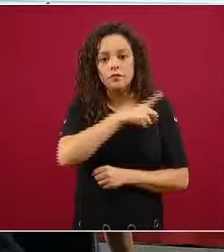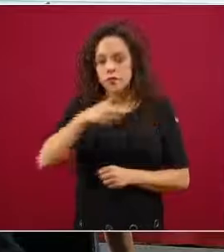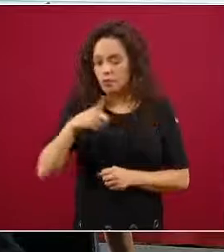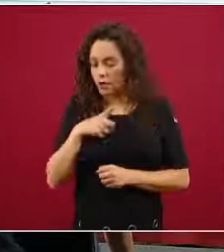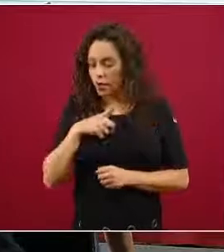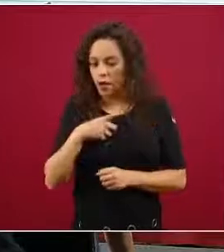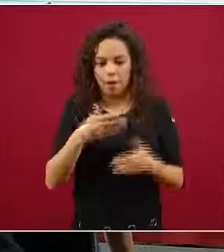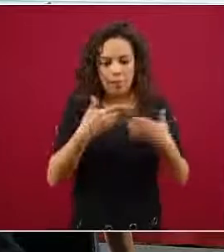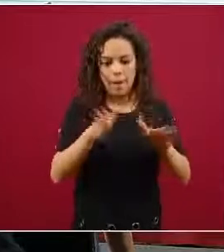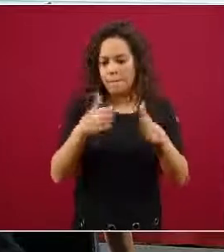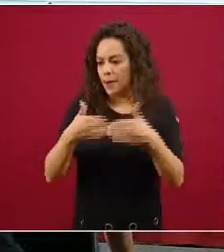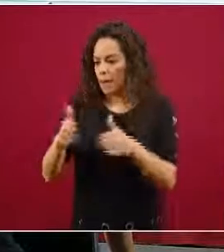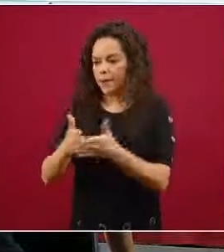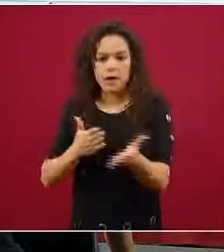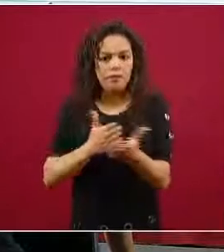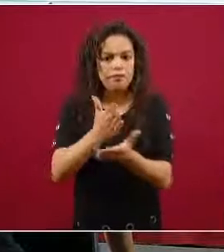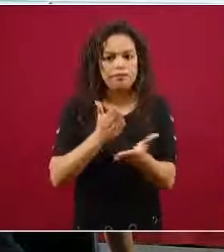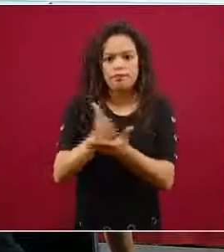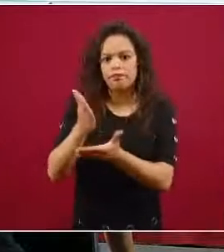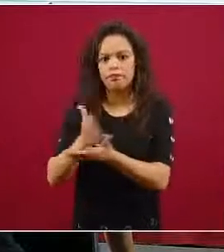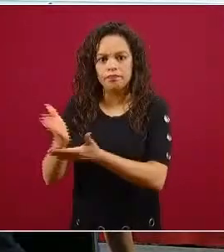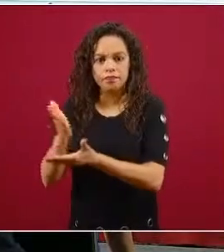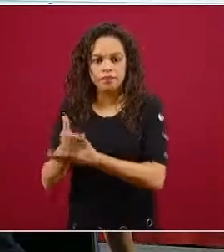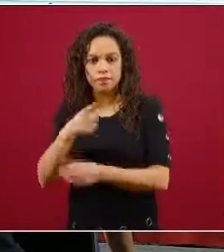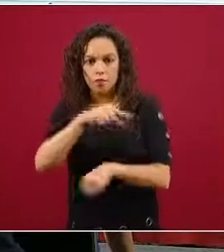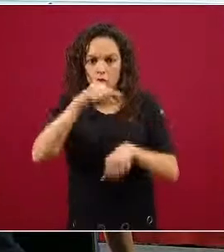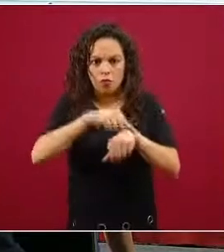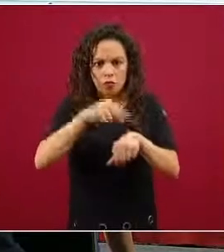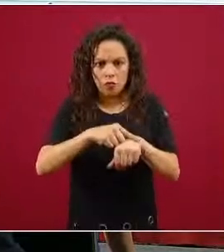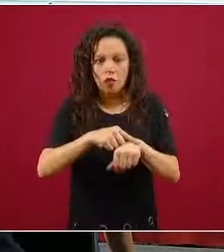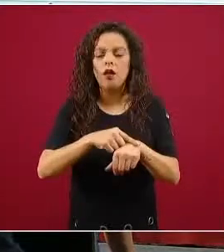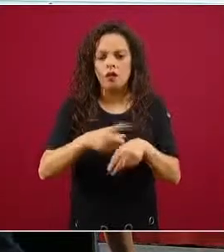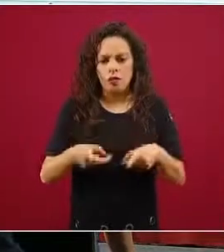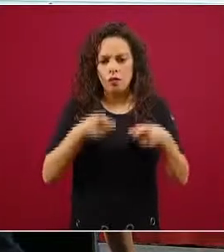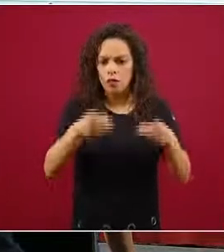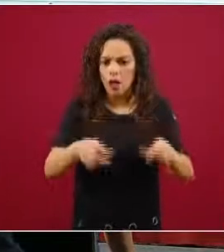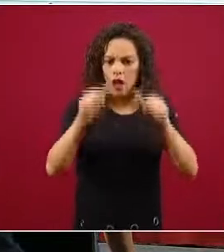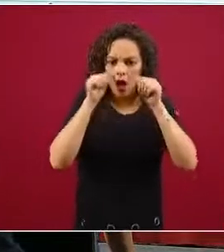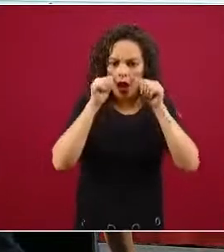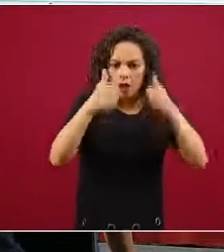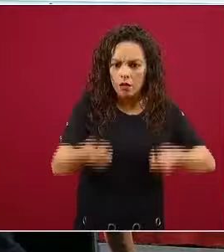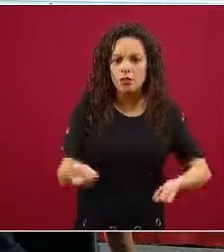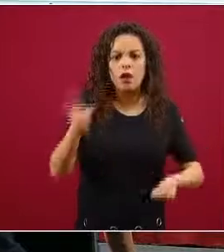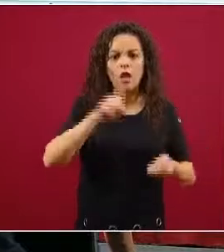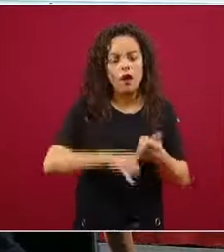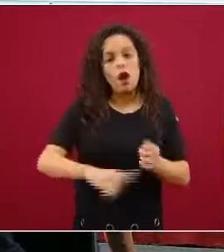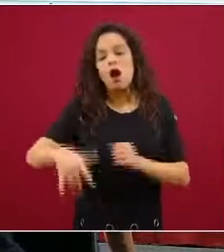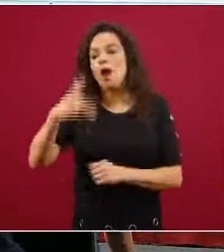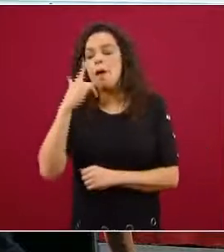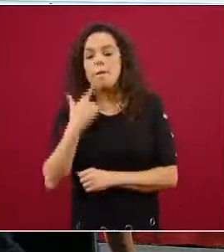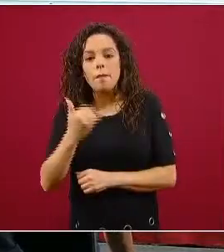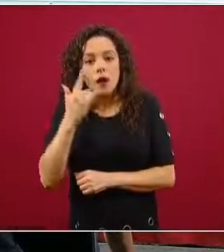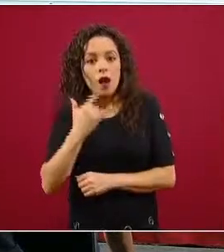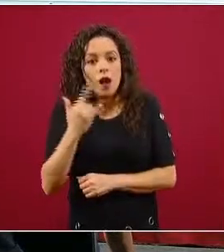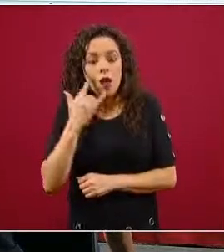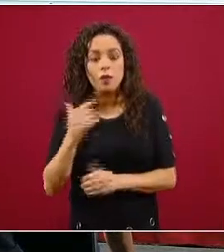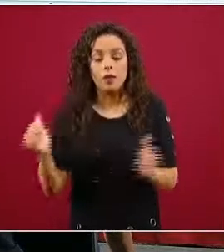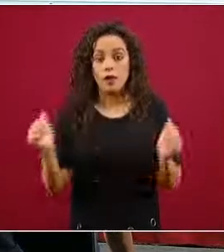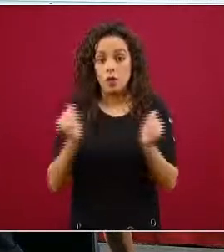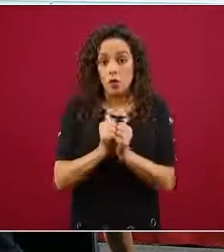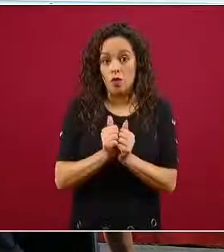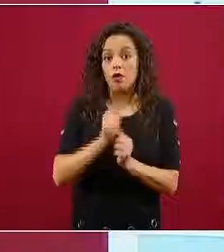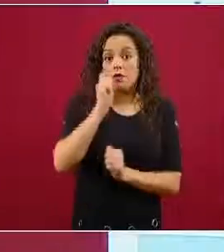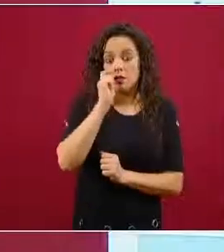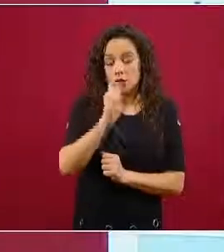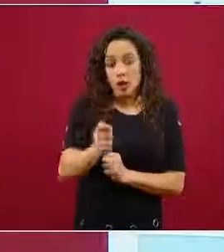de una forma cálida y de una forma que responda a la mejor evidencia científica y a